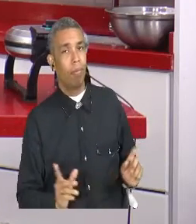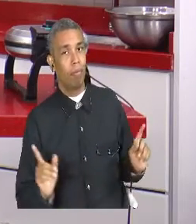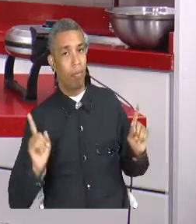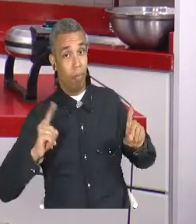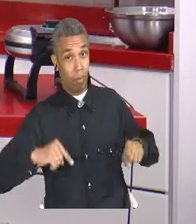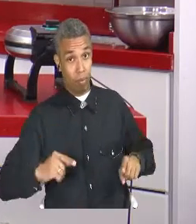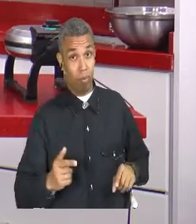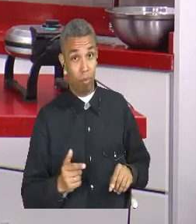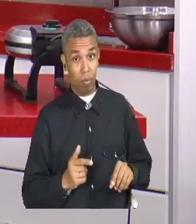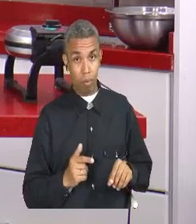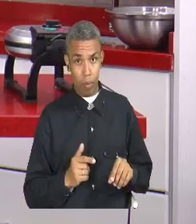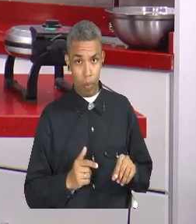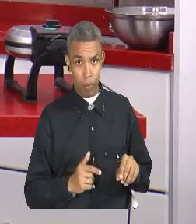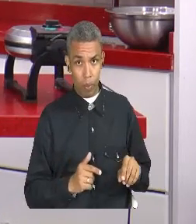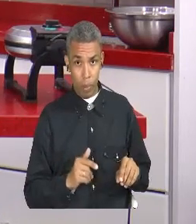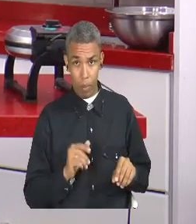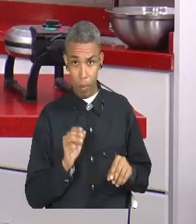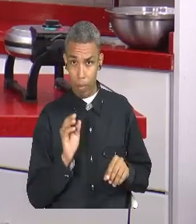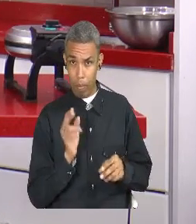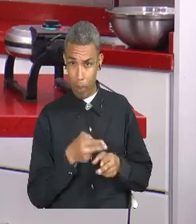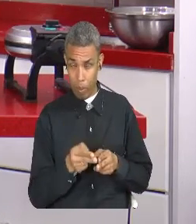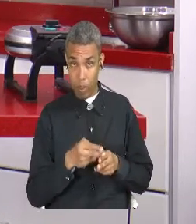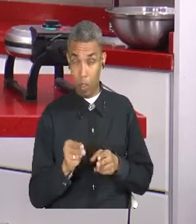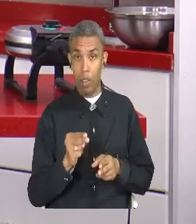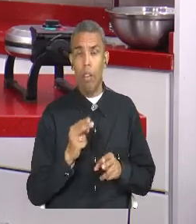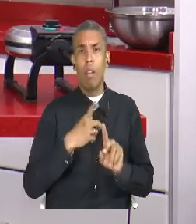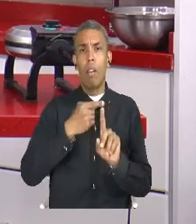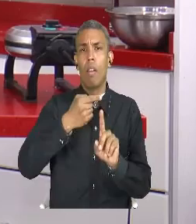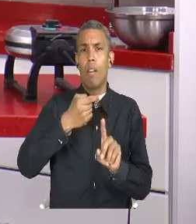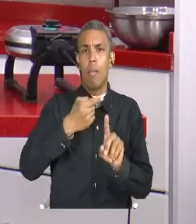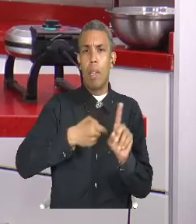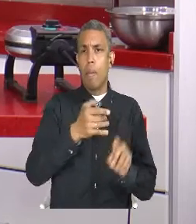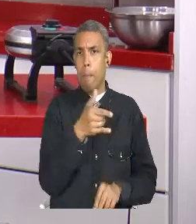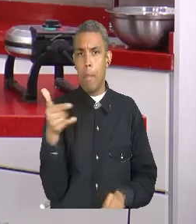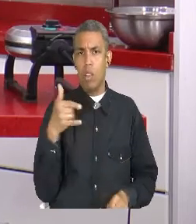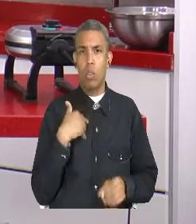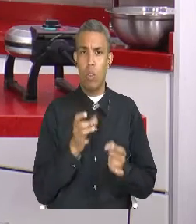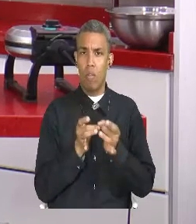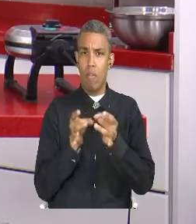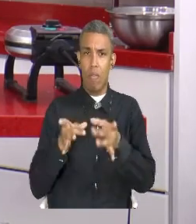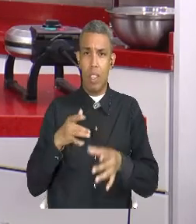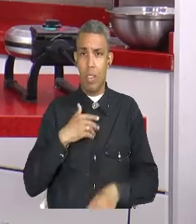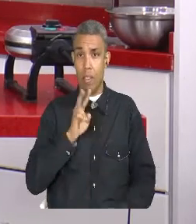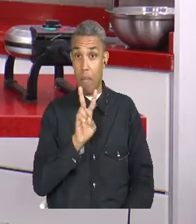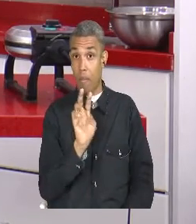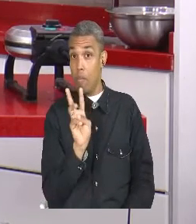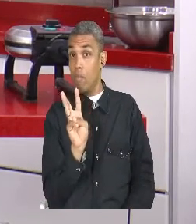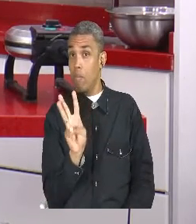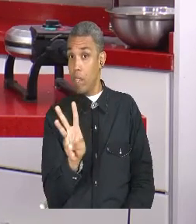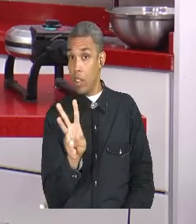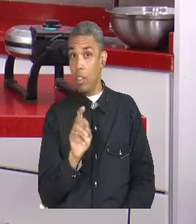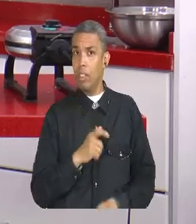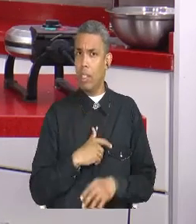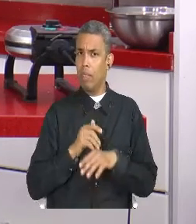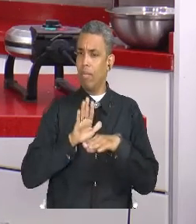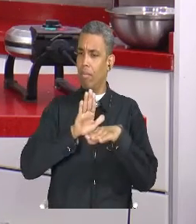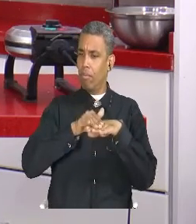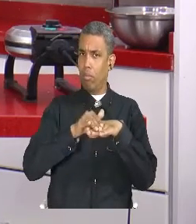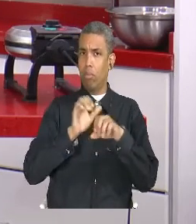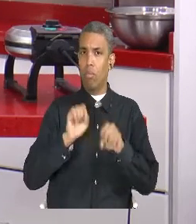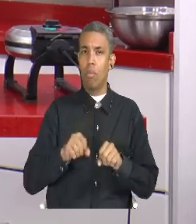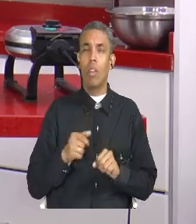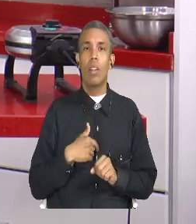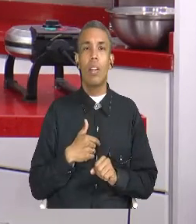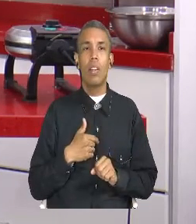este 23 de marzo. Para este 23 de marzo, para que ustedes estén muy pendientes, porque les tenemos una invitación. A ver si me colaboran aquí